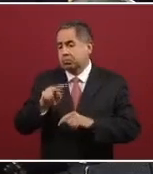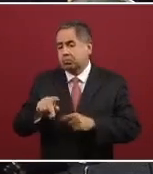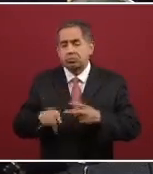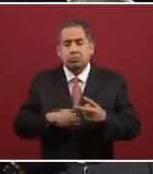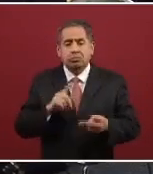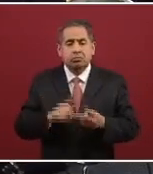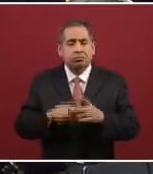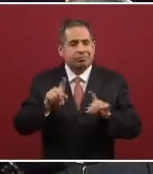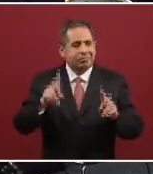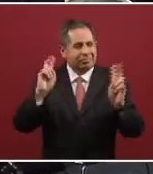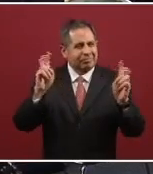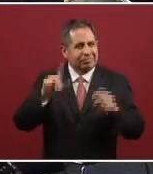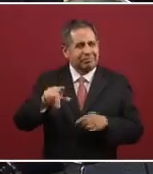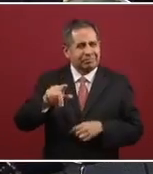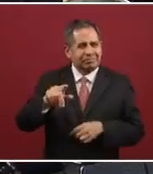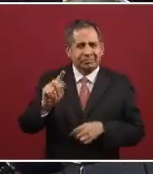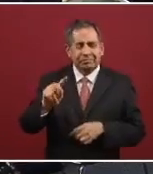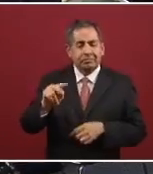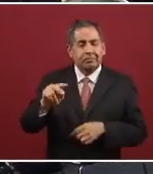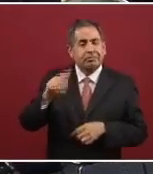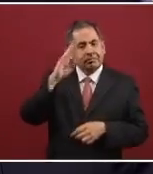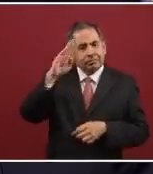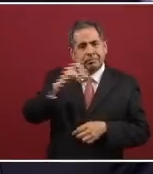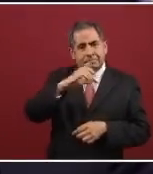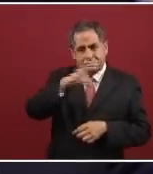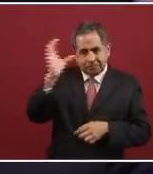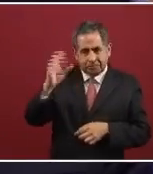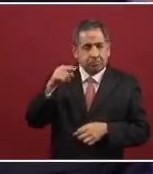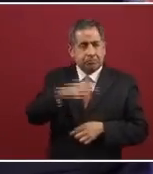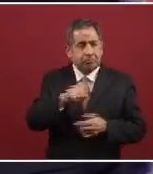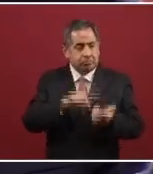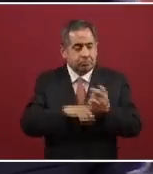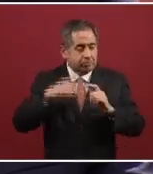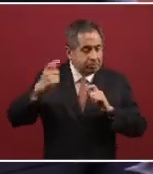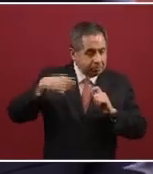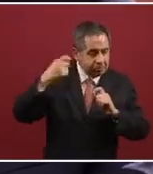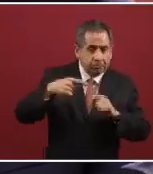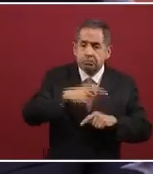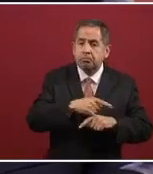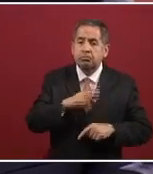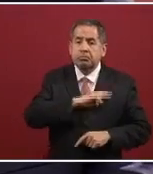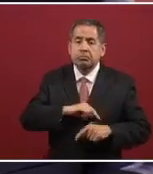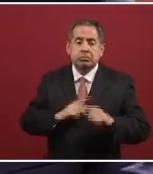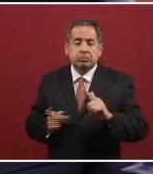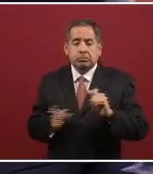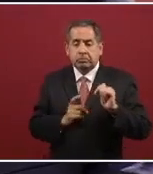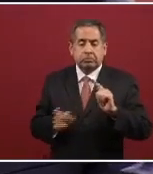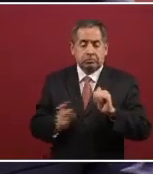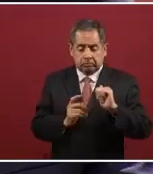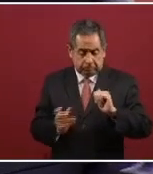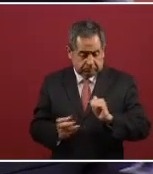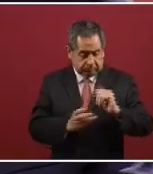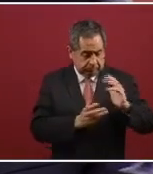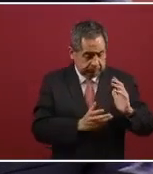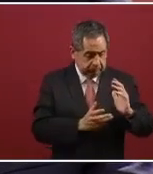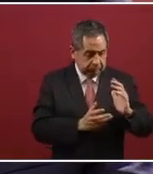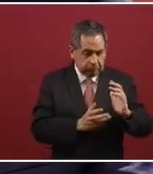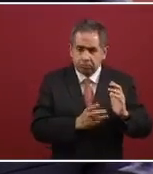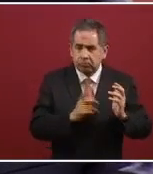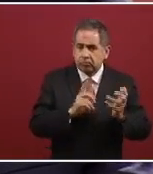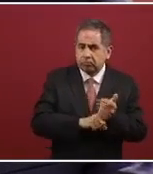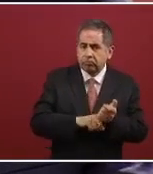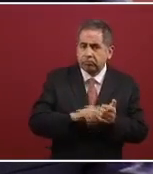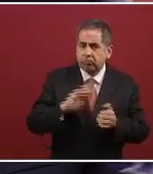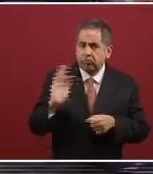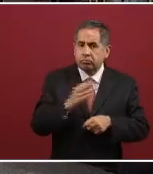la del Señor de los Cielos. Y todo ese cobro de renta nunca ha ingresado a las arcas